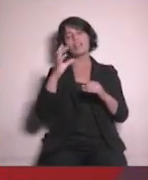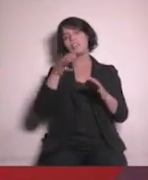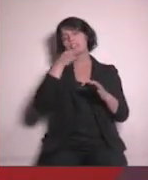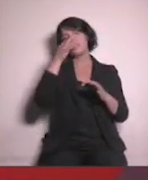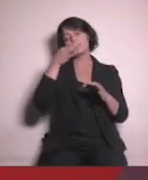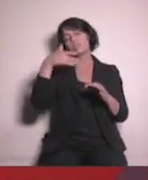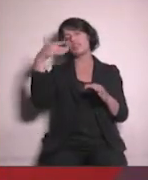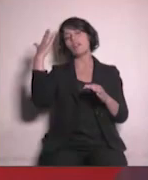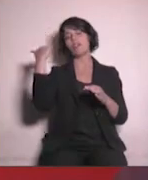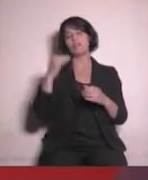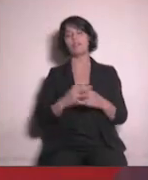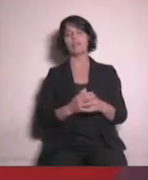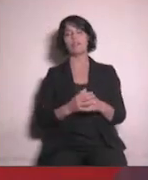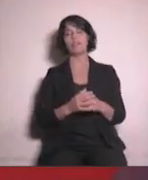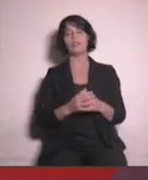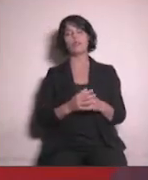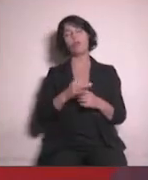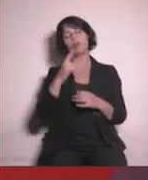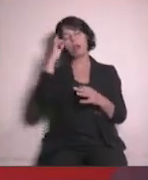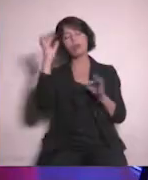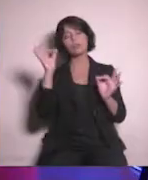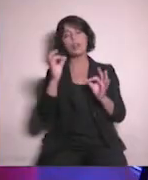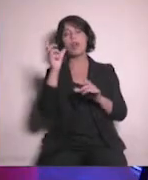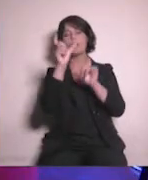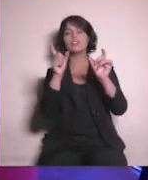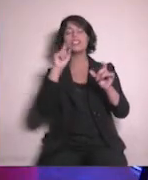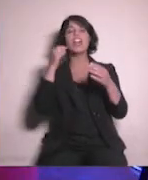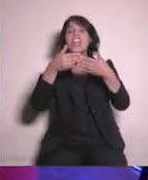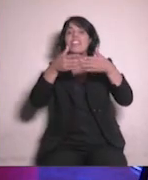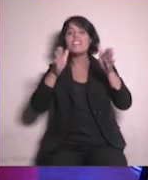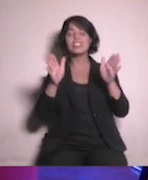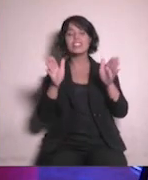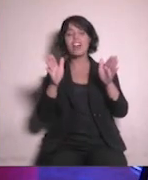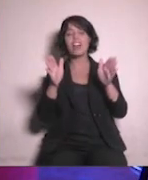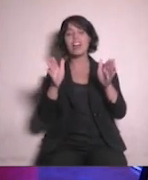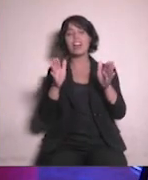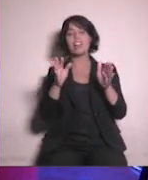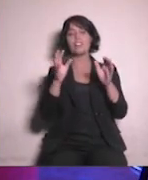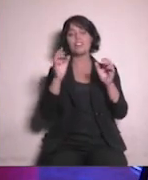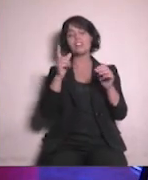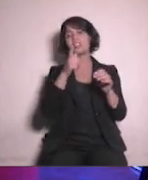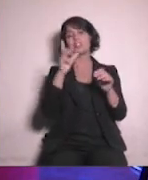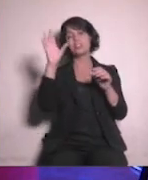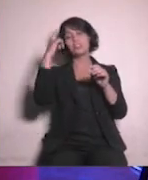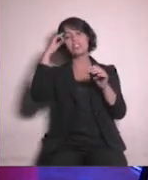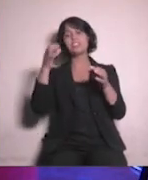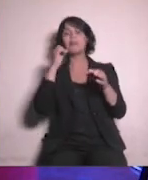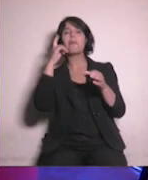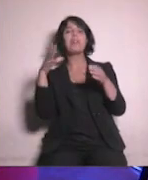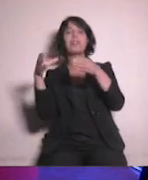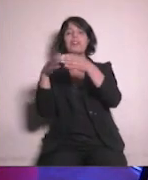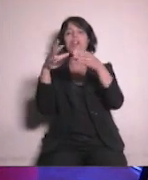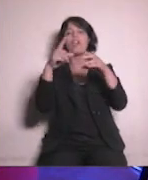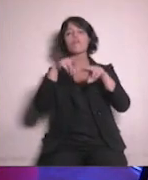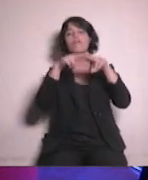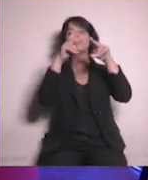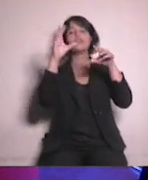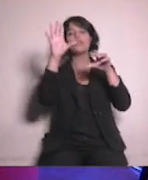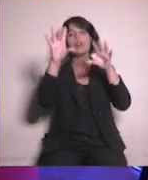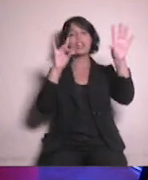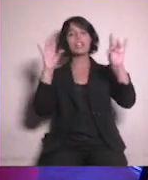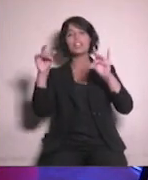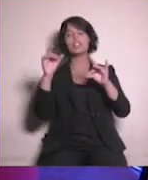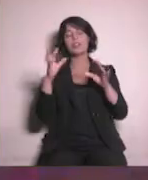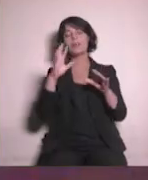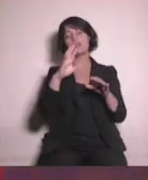recomendada. Las personas tienen toda la libertad de estar en el fondo que quieran. Y es muy importante que la ejerzan,